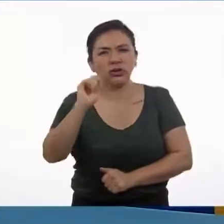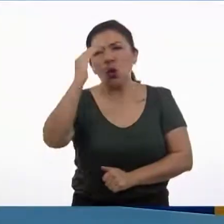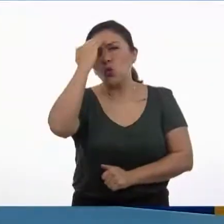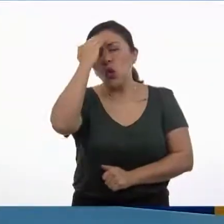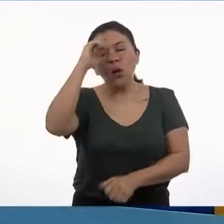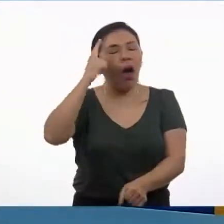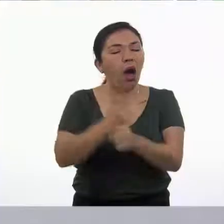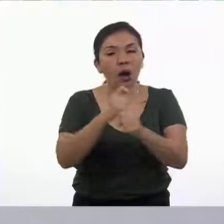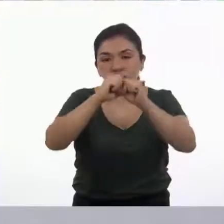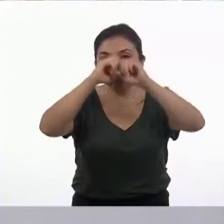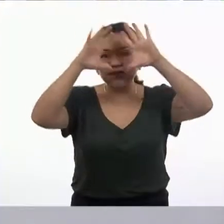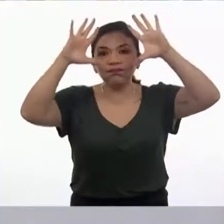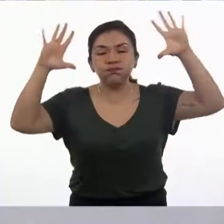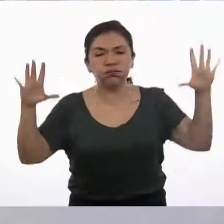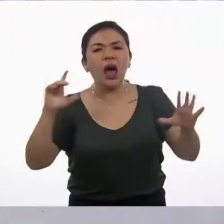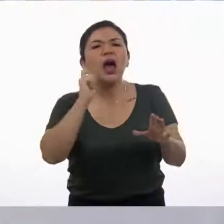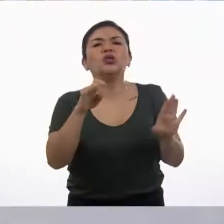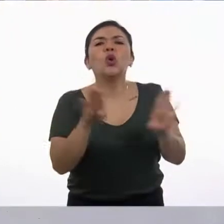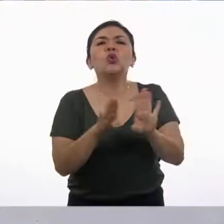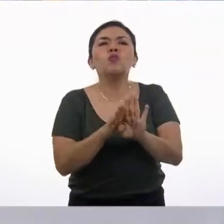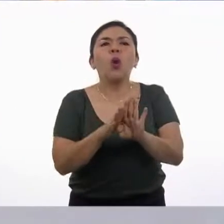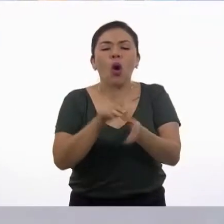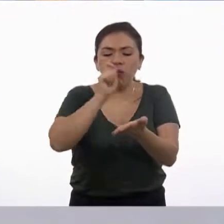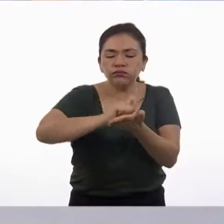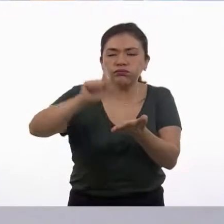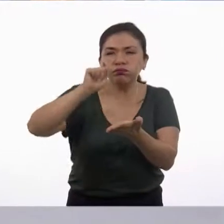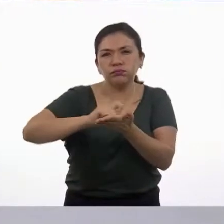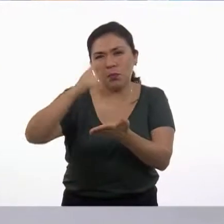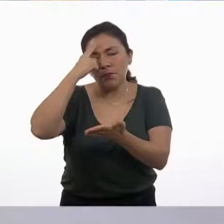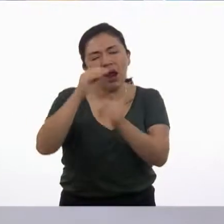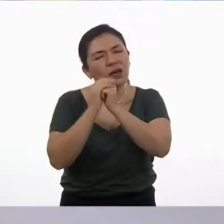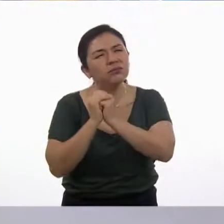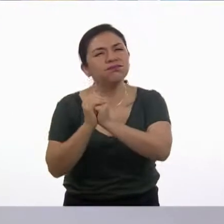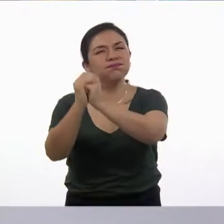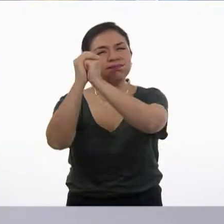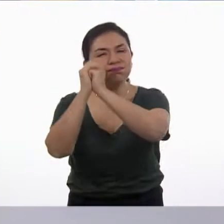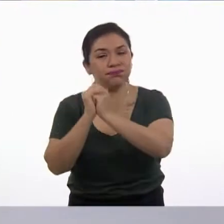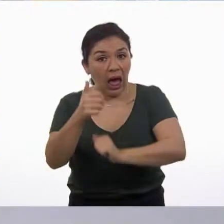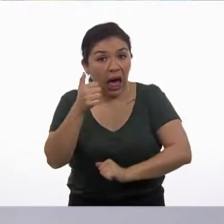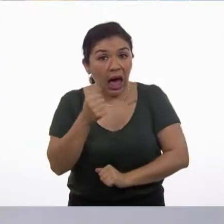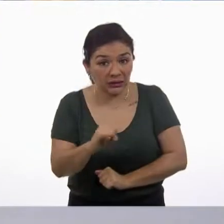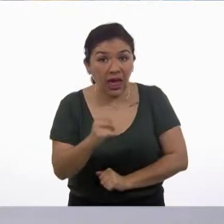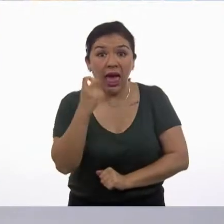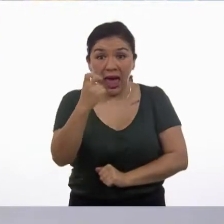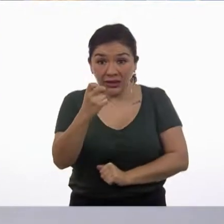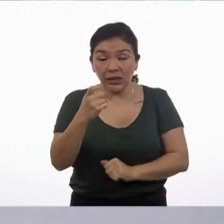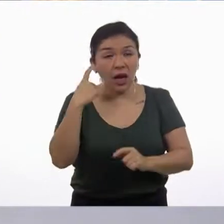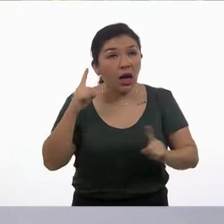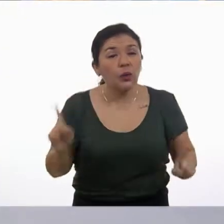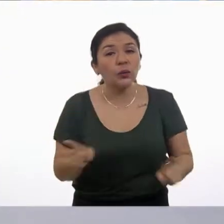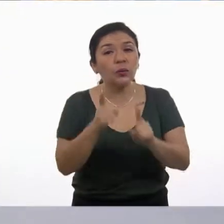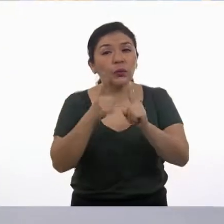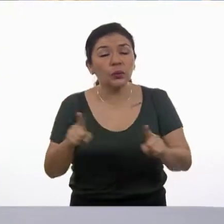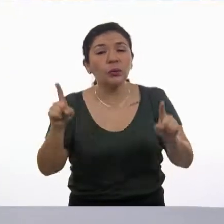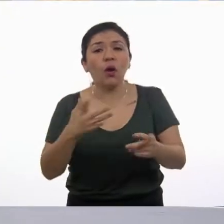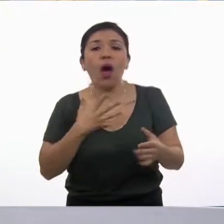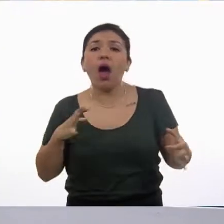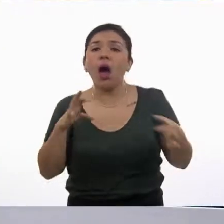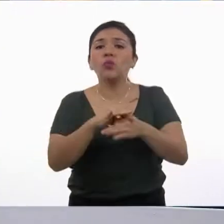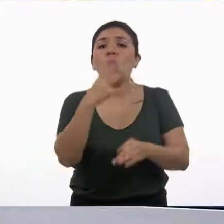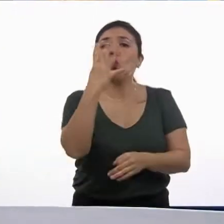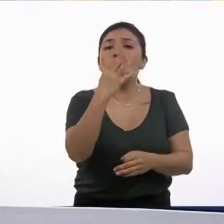revelado. ¿Eran algo así como sus escrituras sagradas? Exacto. Estos himnos se reunieron en 4